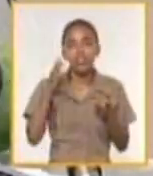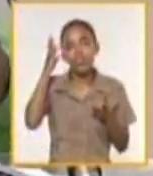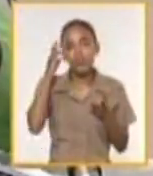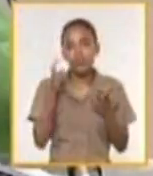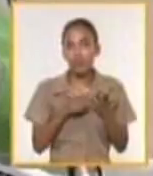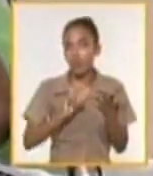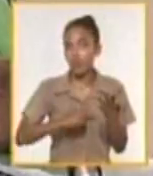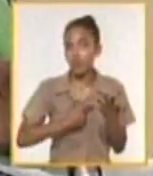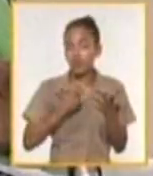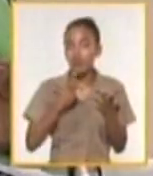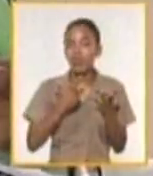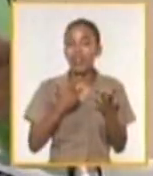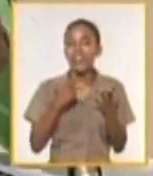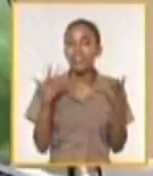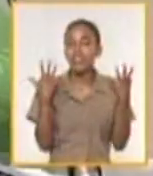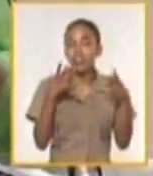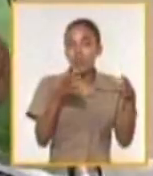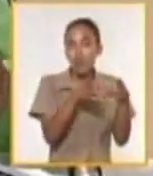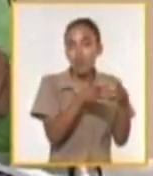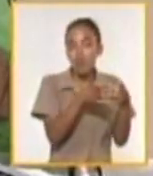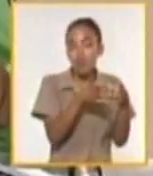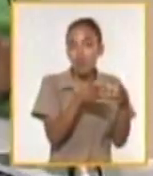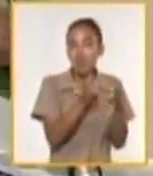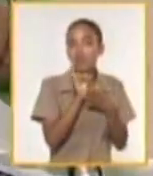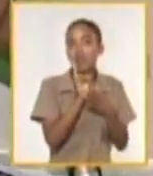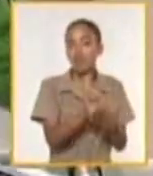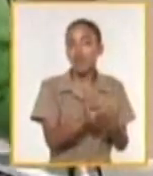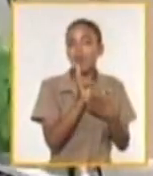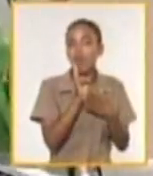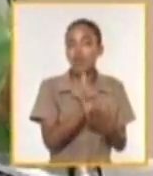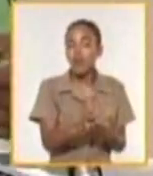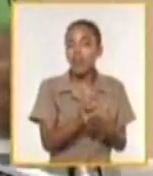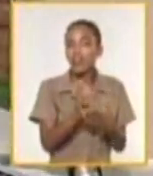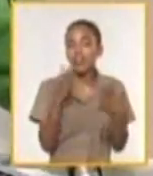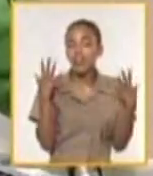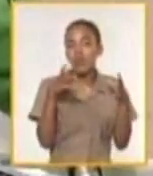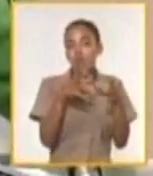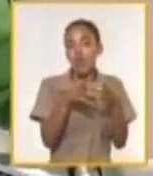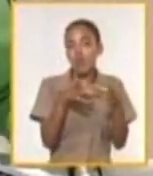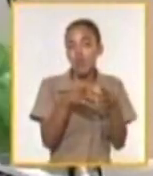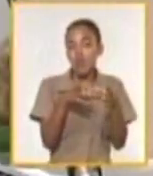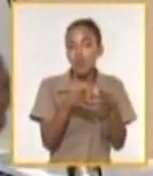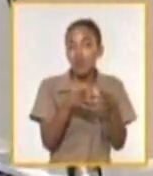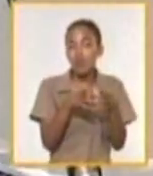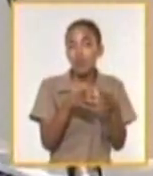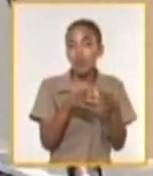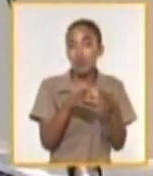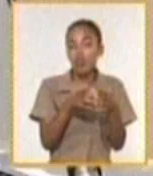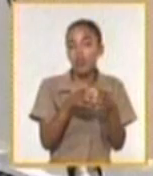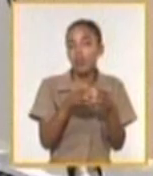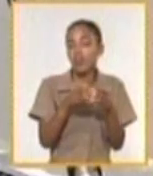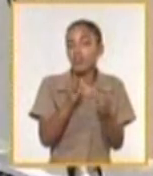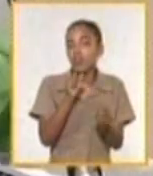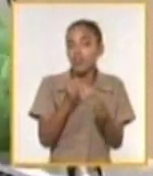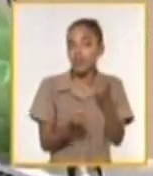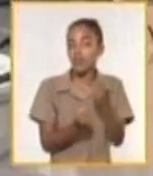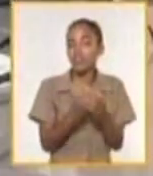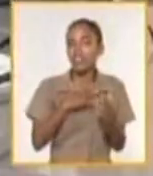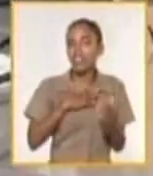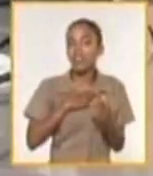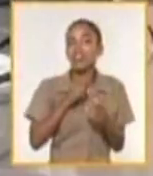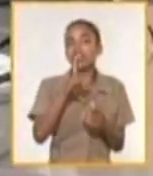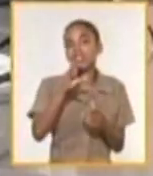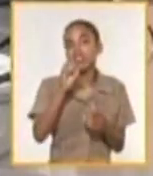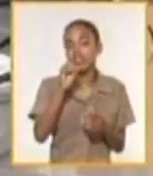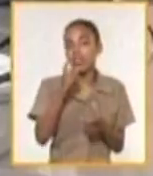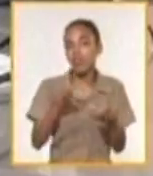de una vanguardia, la vanguardia de una generación que fue la del centenario precisamente de Martí. Y ahí hay